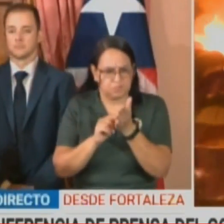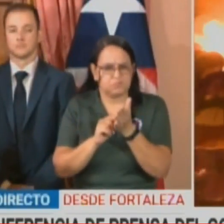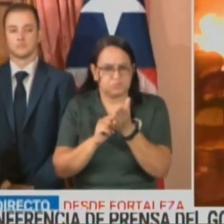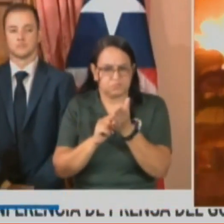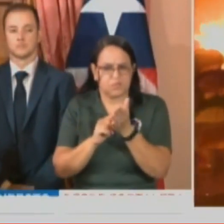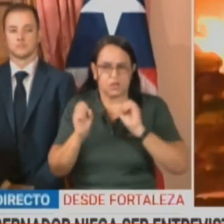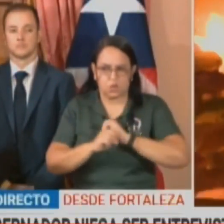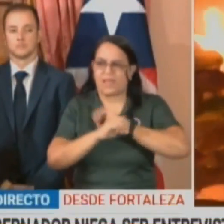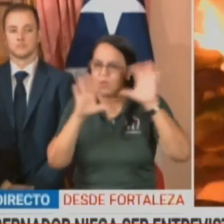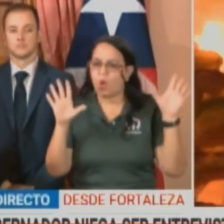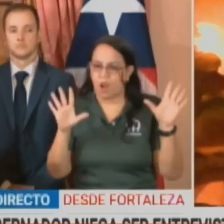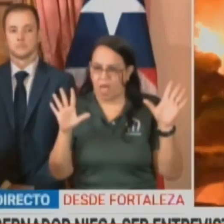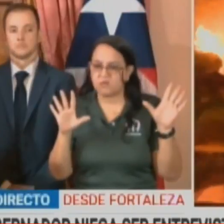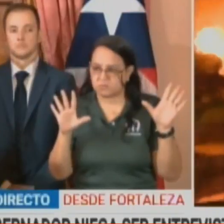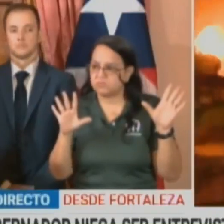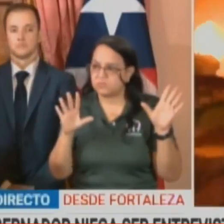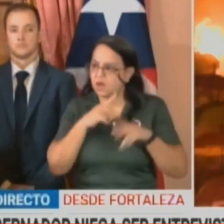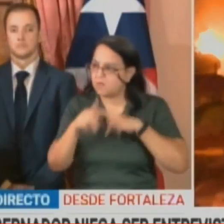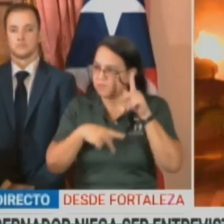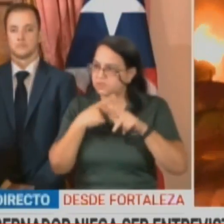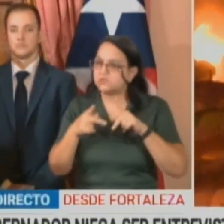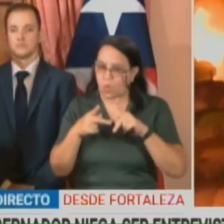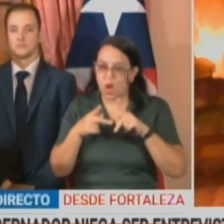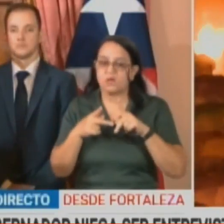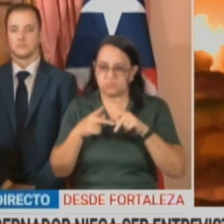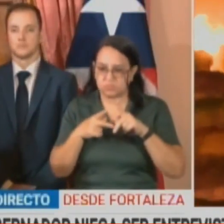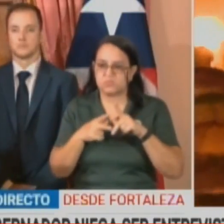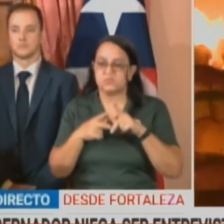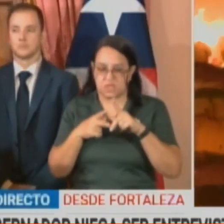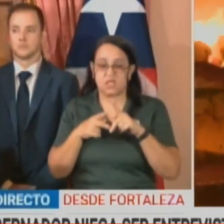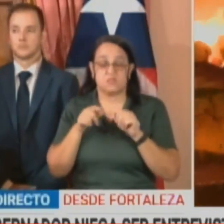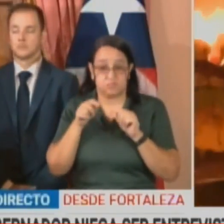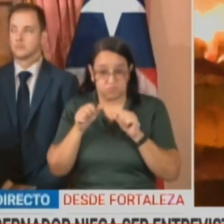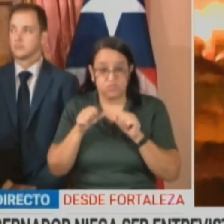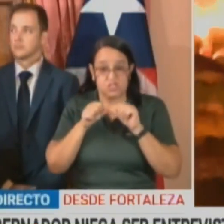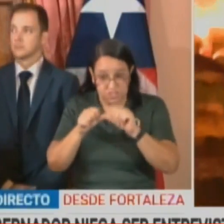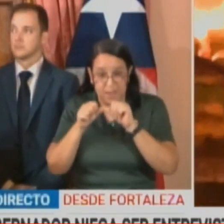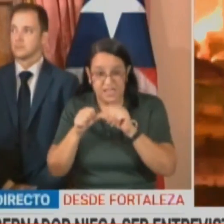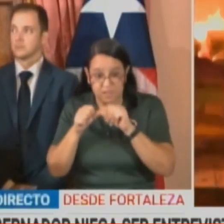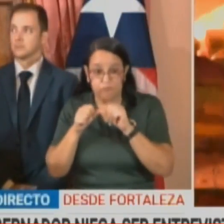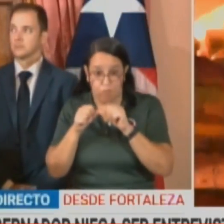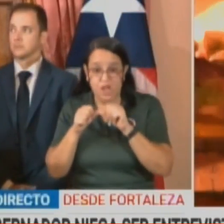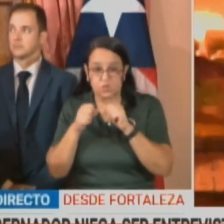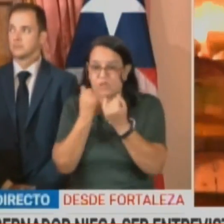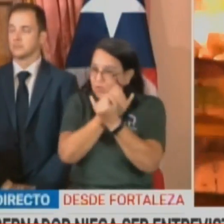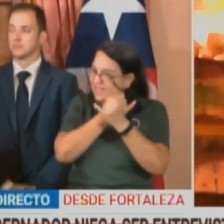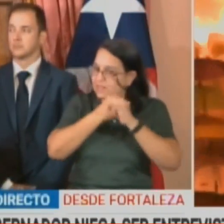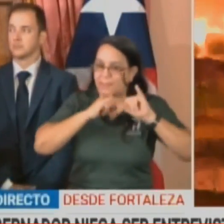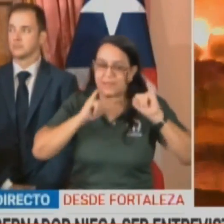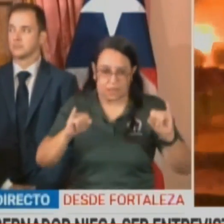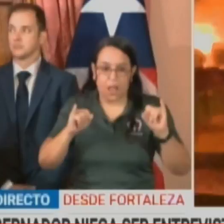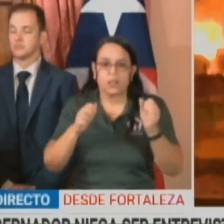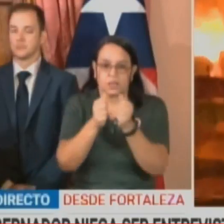personas que llevan a cabo el esfuerzo de Unidos por Puerto Rico que esto es un esfuerzo independiente,